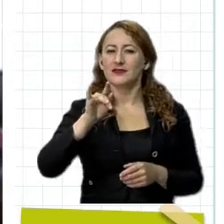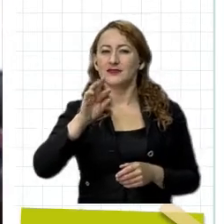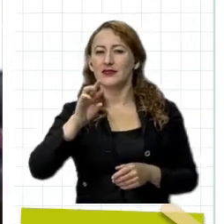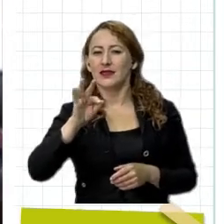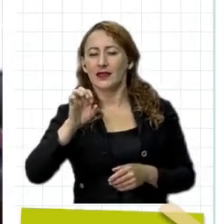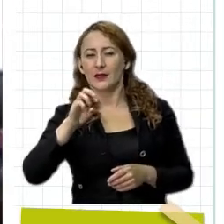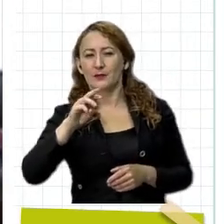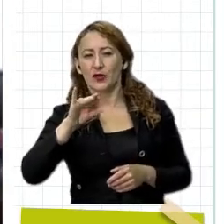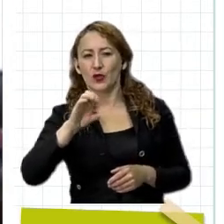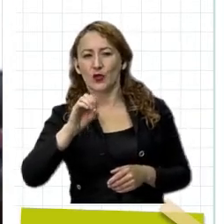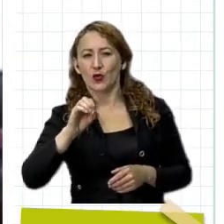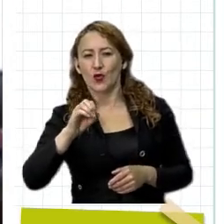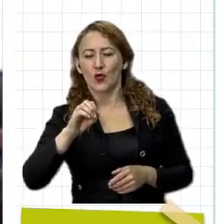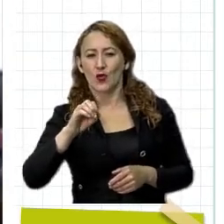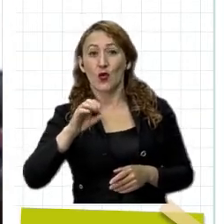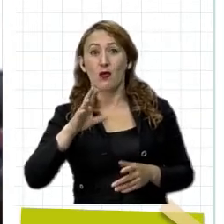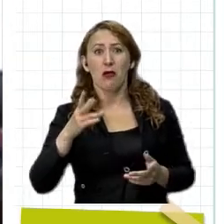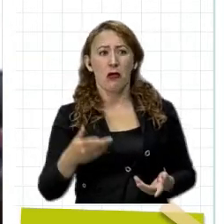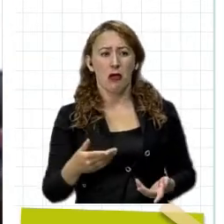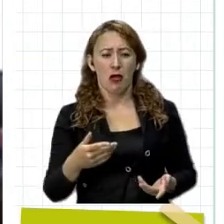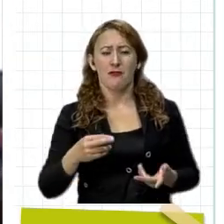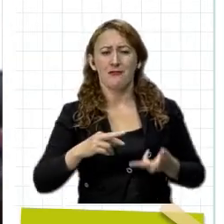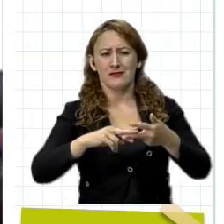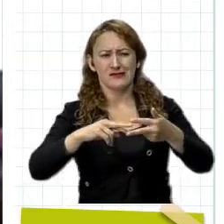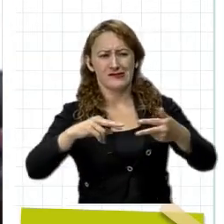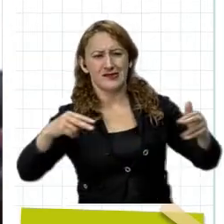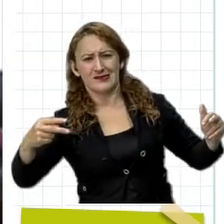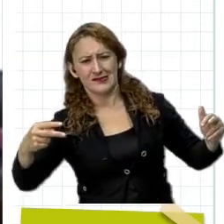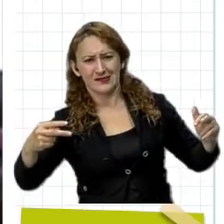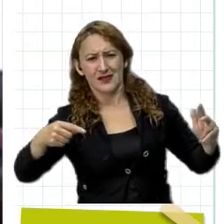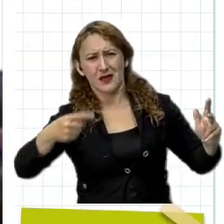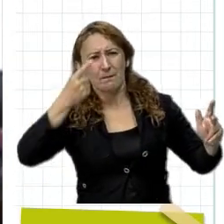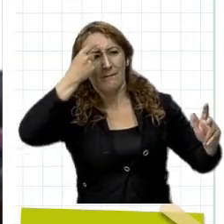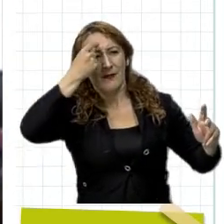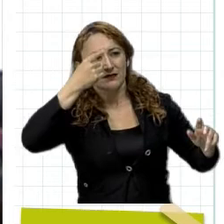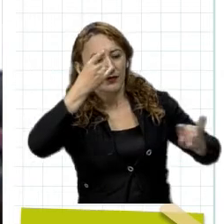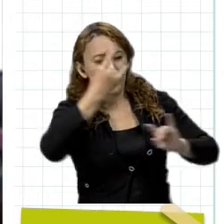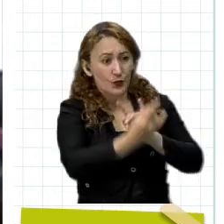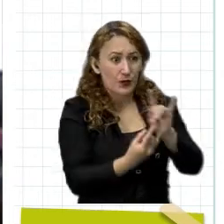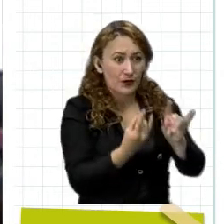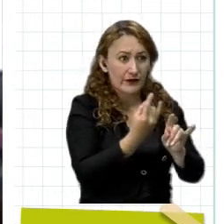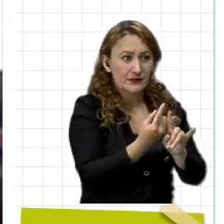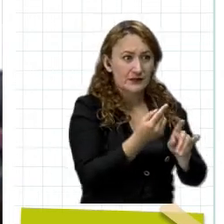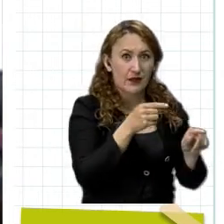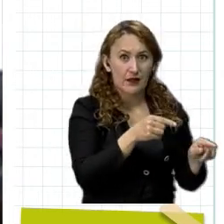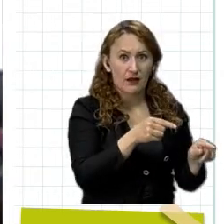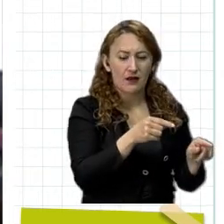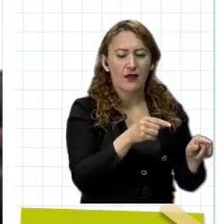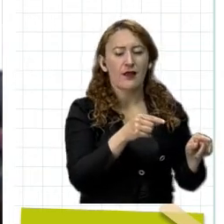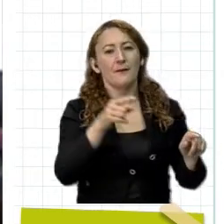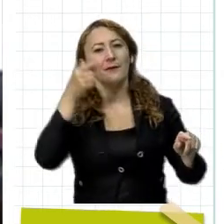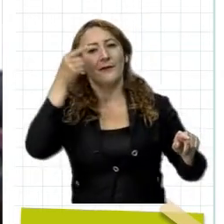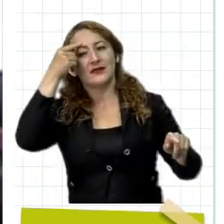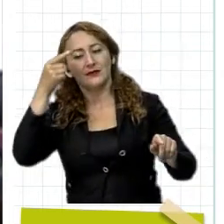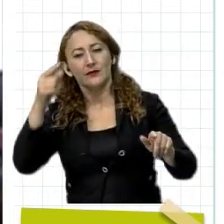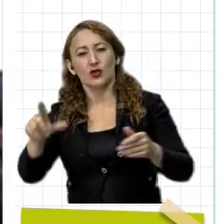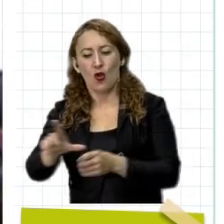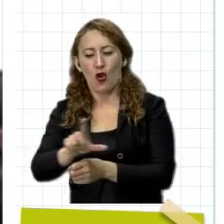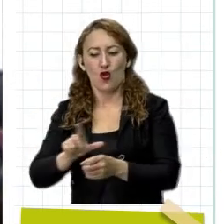en planos contradictorios y contrapuestos un pensamiento universal y un pensamiento local y